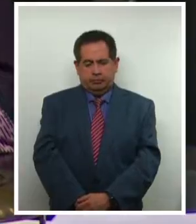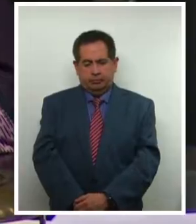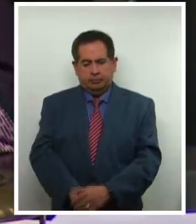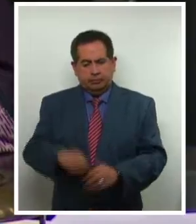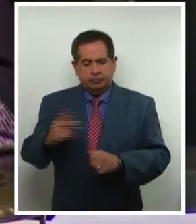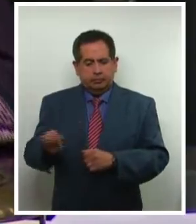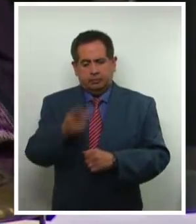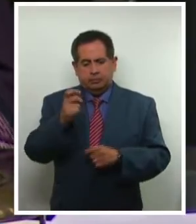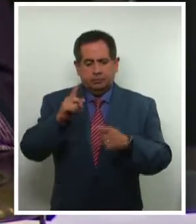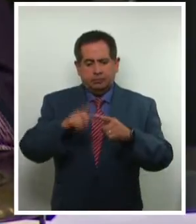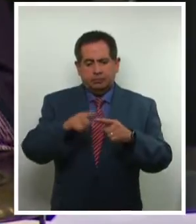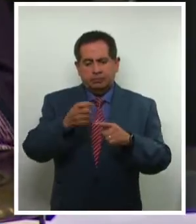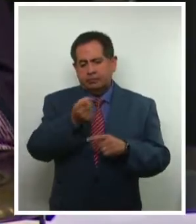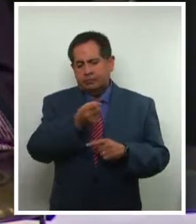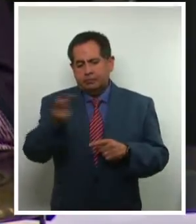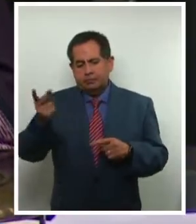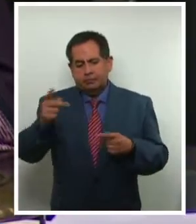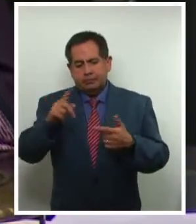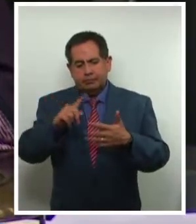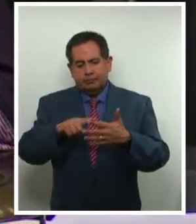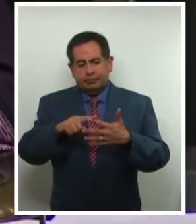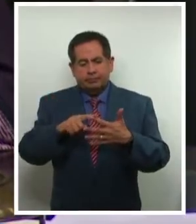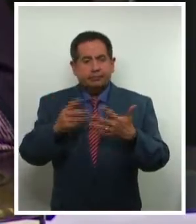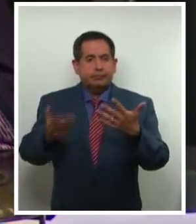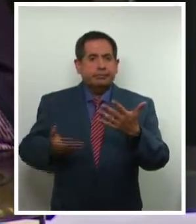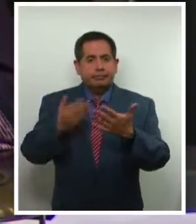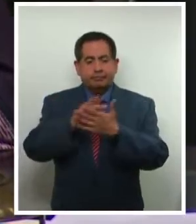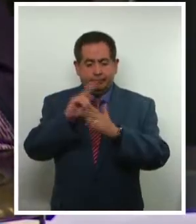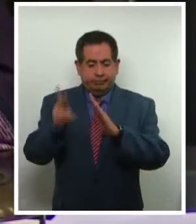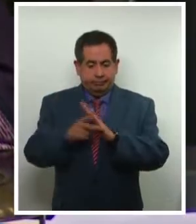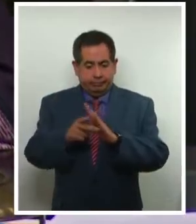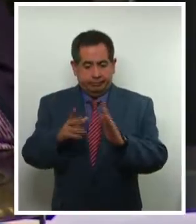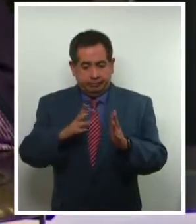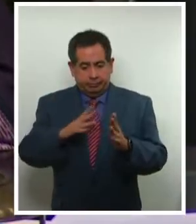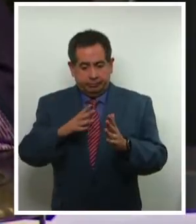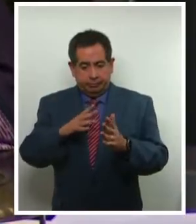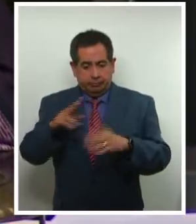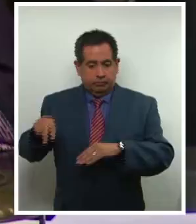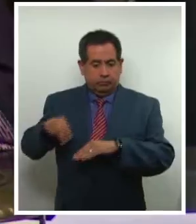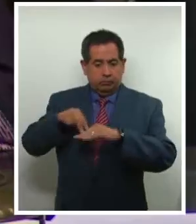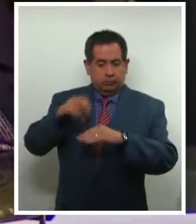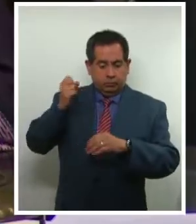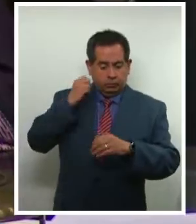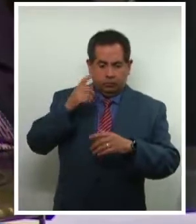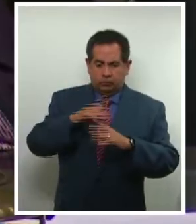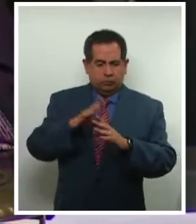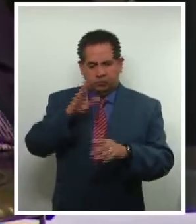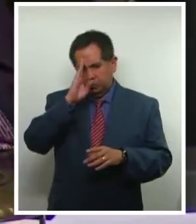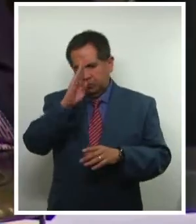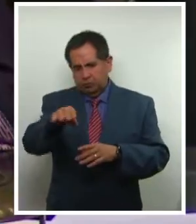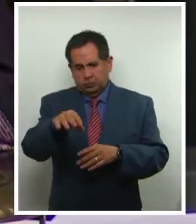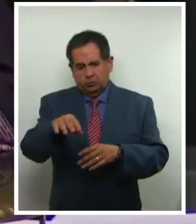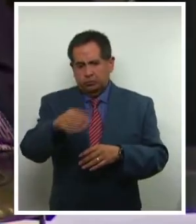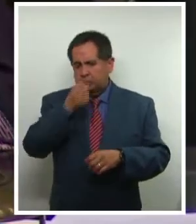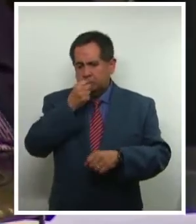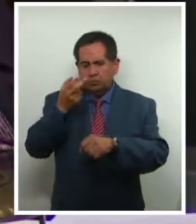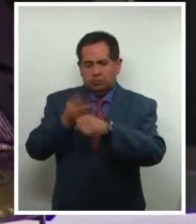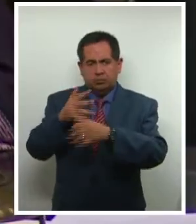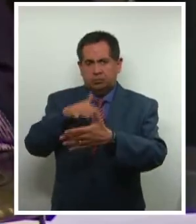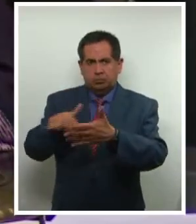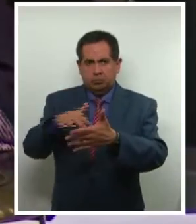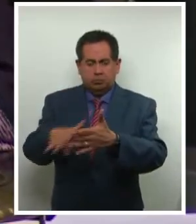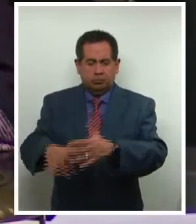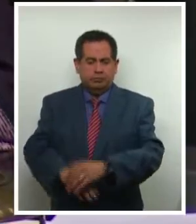Preguntamos si alguien de los que presentó la reserva pasa a exponerlos o directamente la Secretaría los